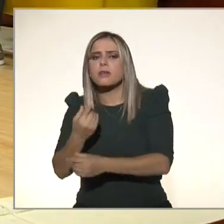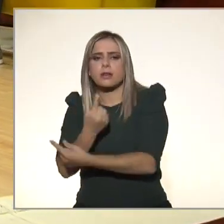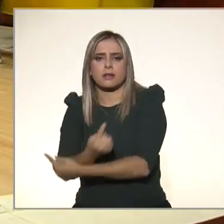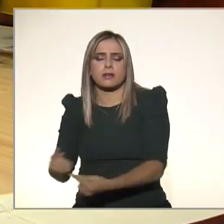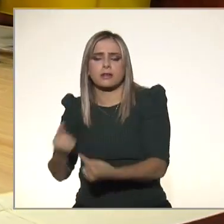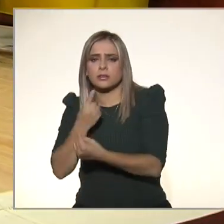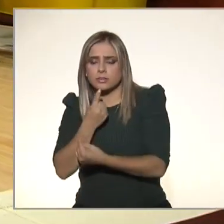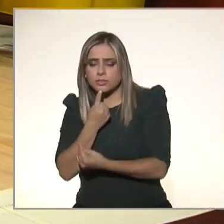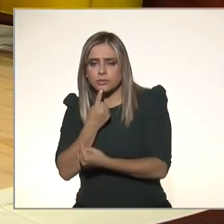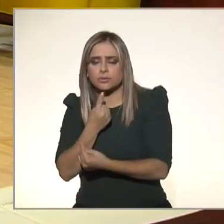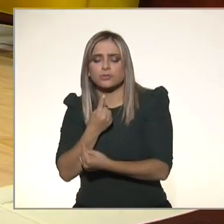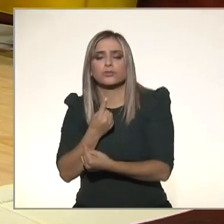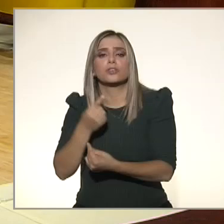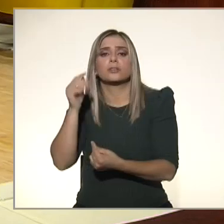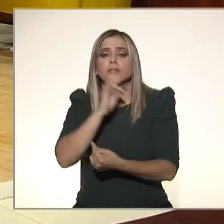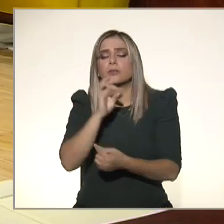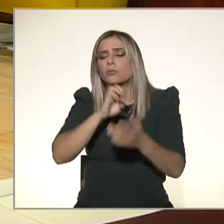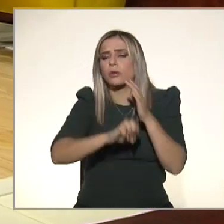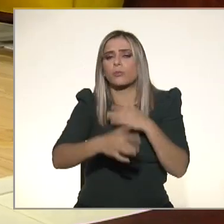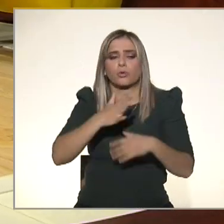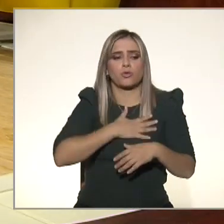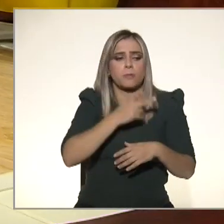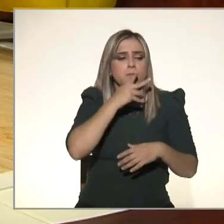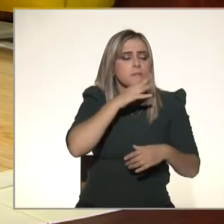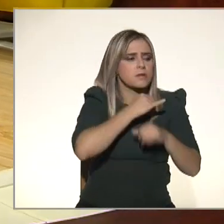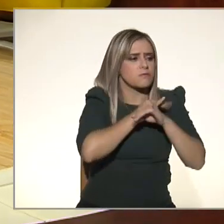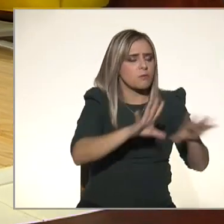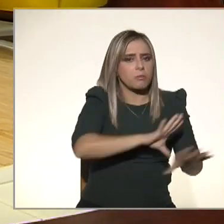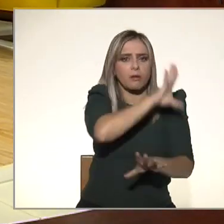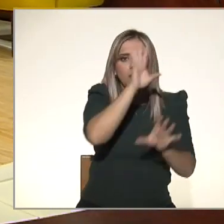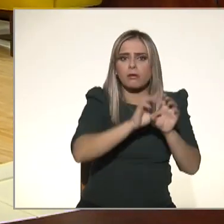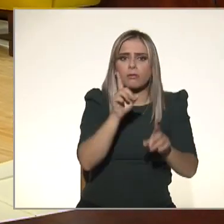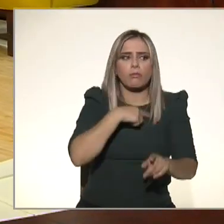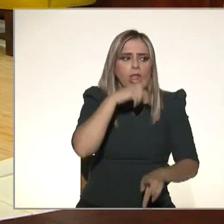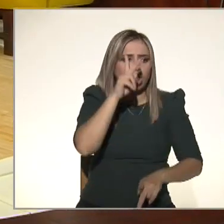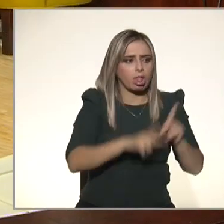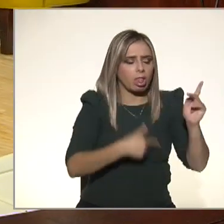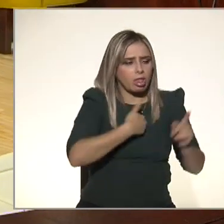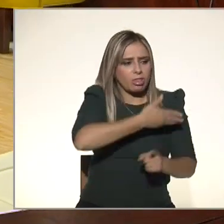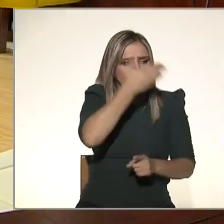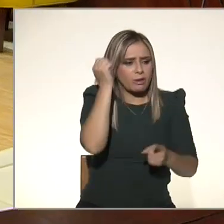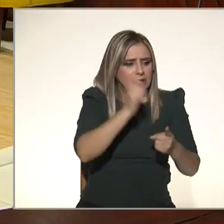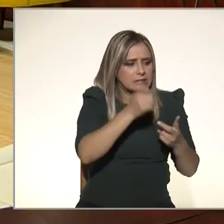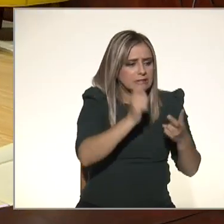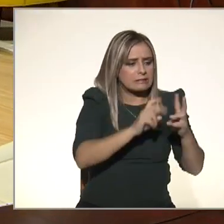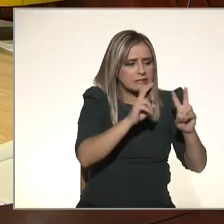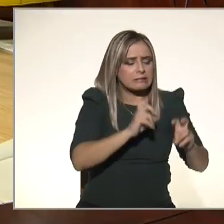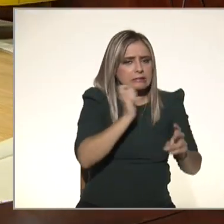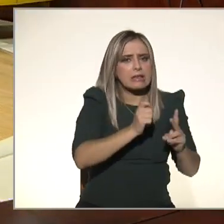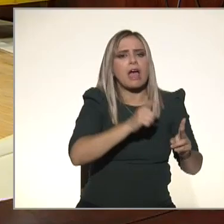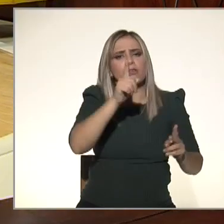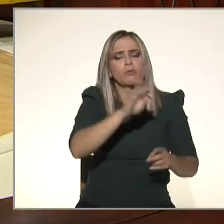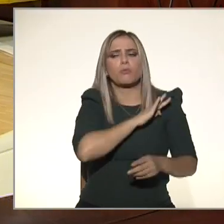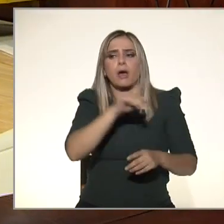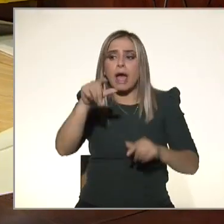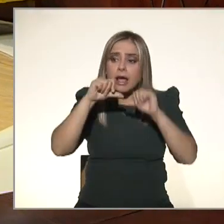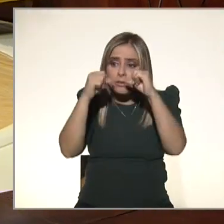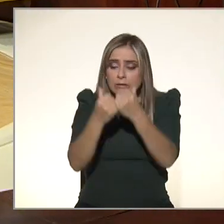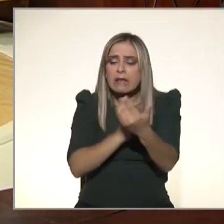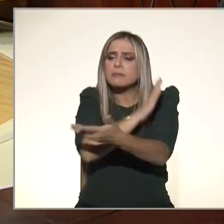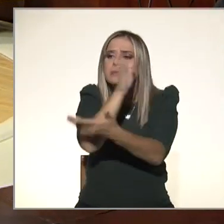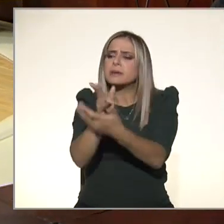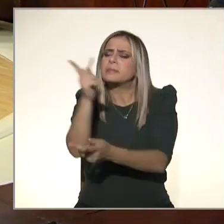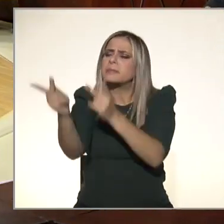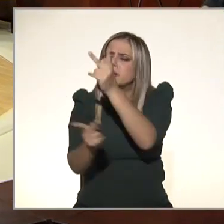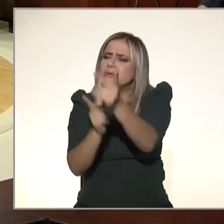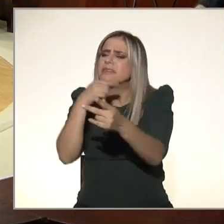familia, aunque no tenga la información completa, puede acudir a una organización con personas expertas en esos temas para que